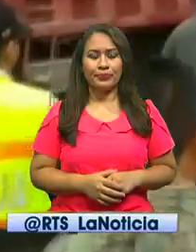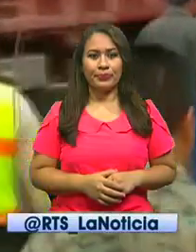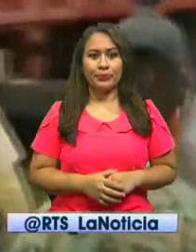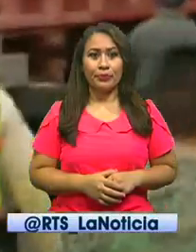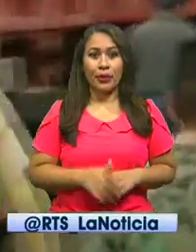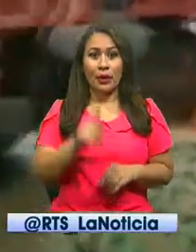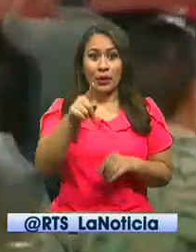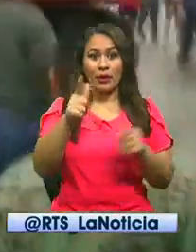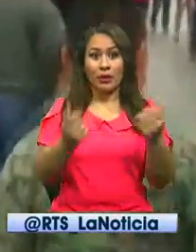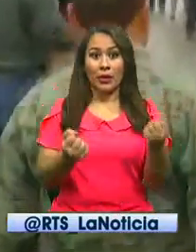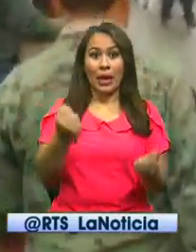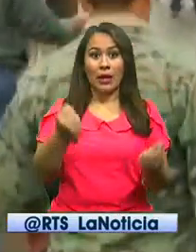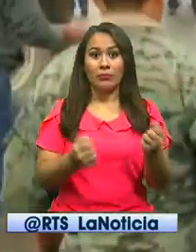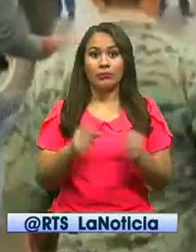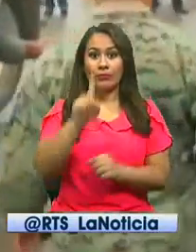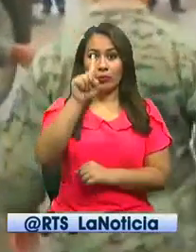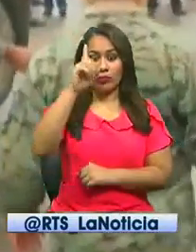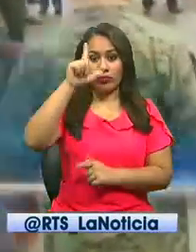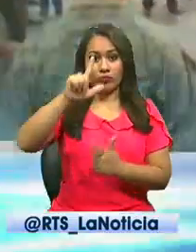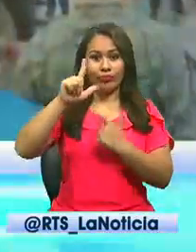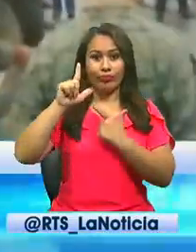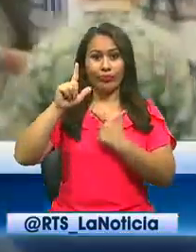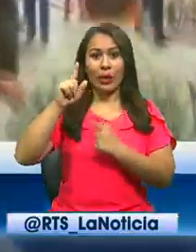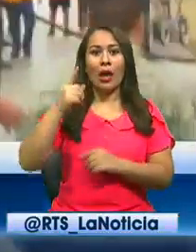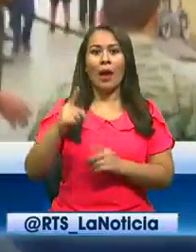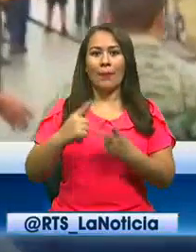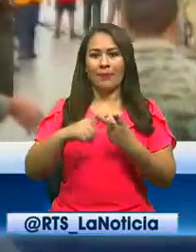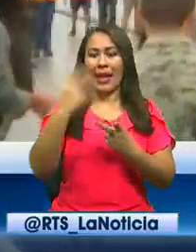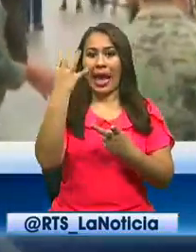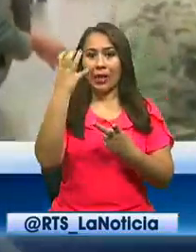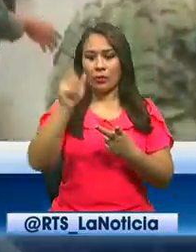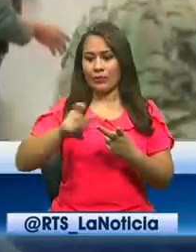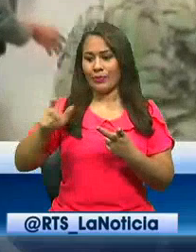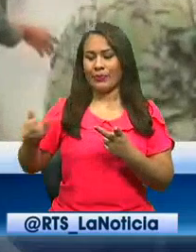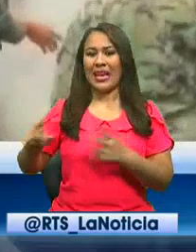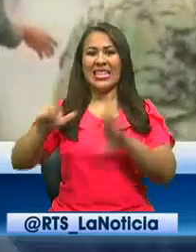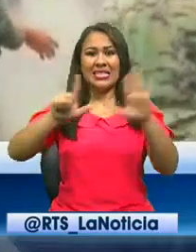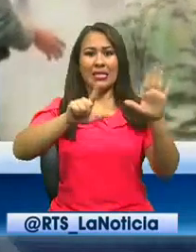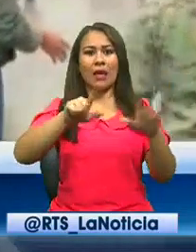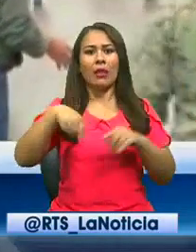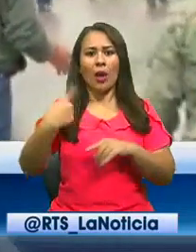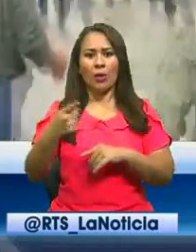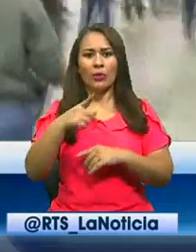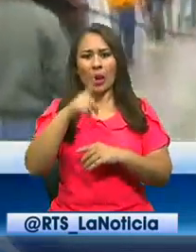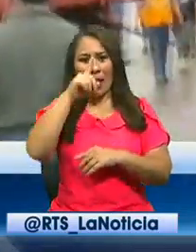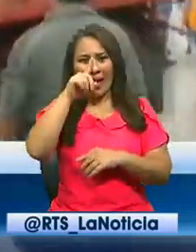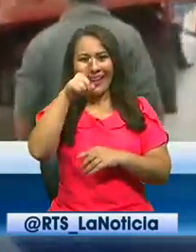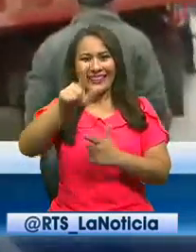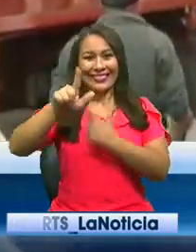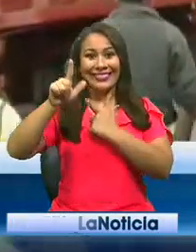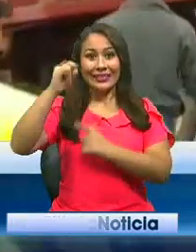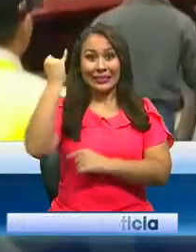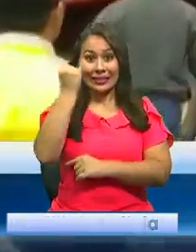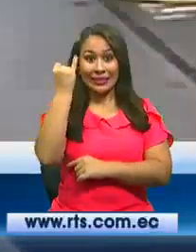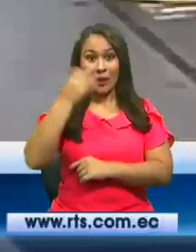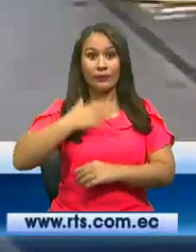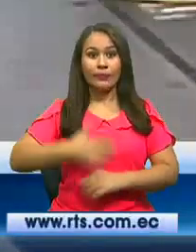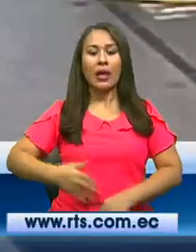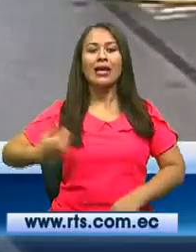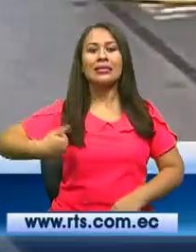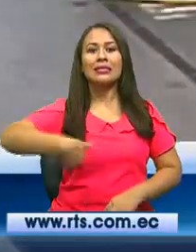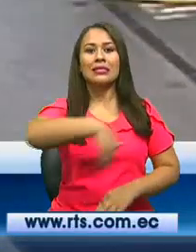En el camión viajaban un oficial, 14 miembros de personal de tropa y 7 conscriptos que se trasladaban hacia la parroquia de Patuca.